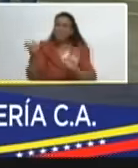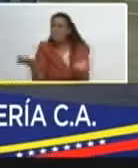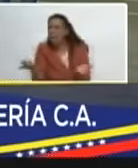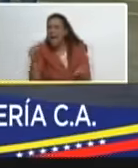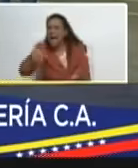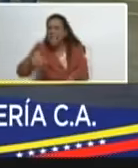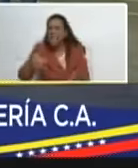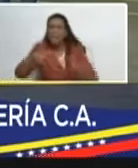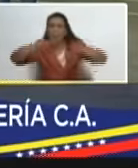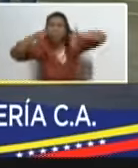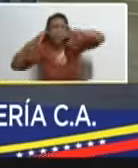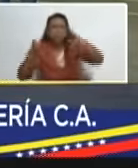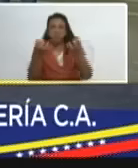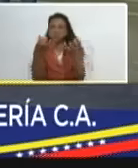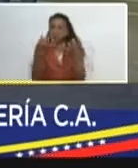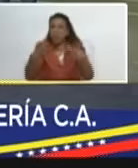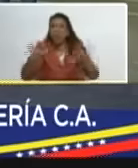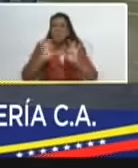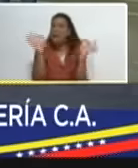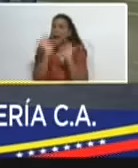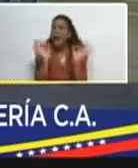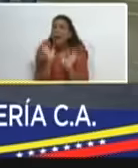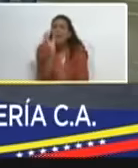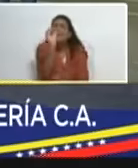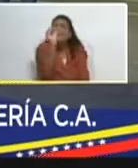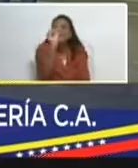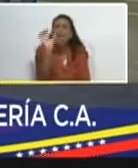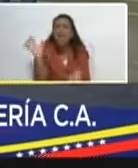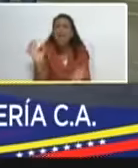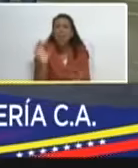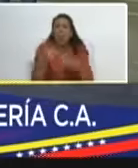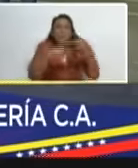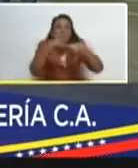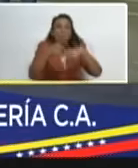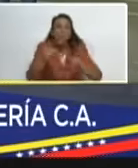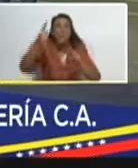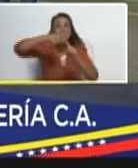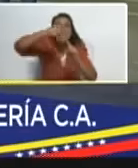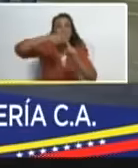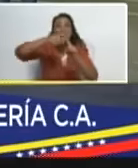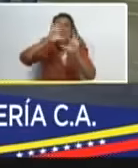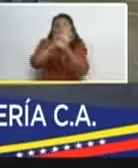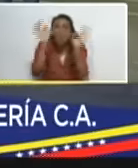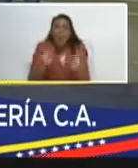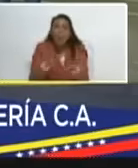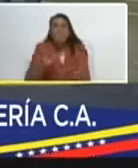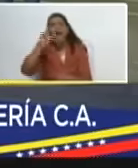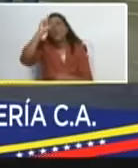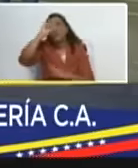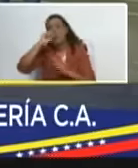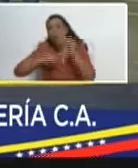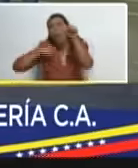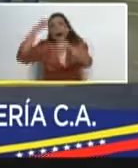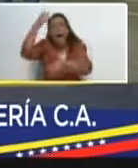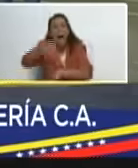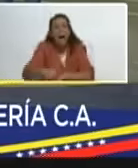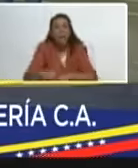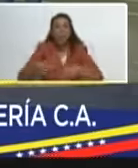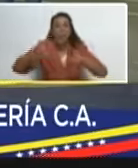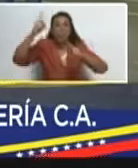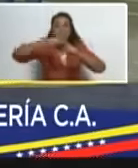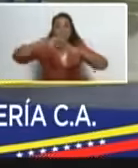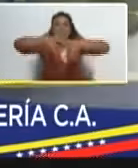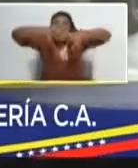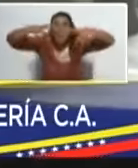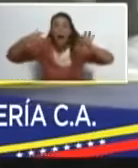esta magnitud no llegaba. Es un producto, una especie que llega todos los años, pero no en esta magnitud como lo